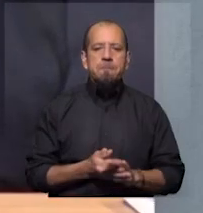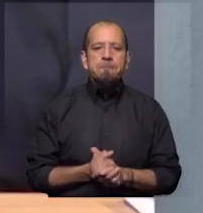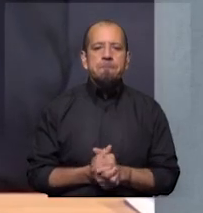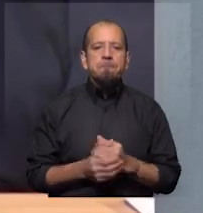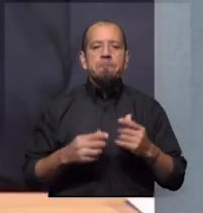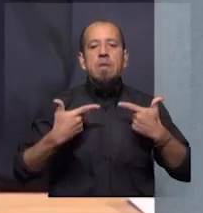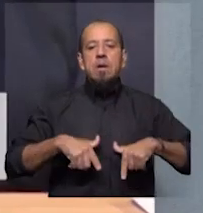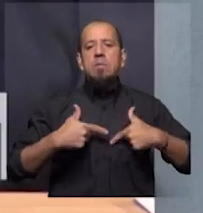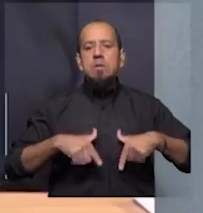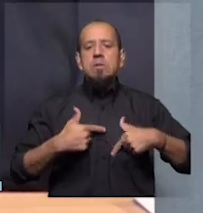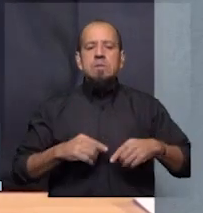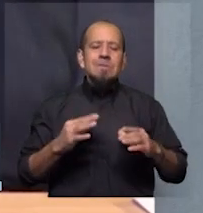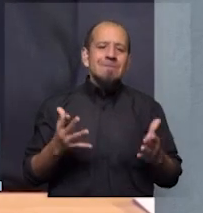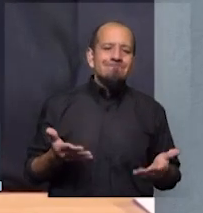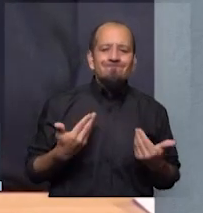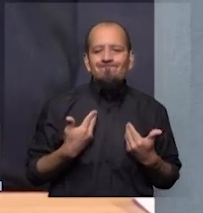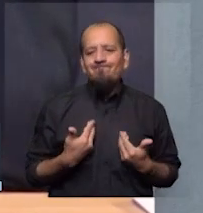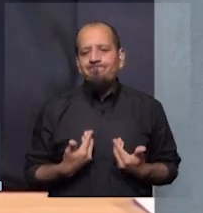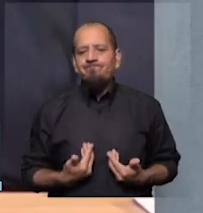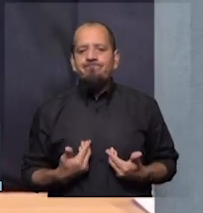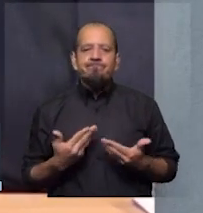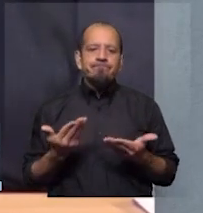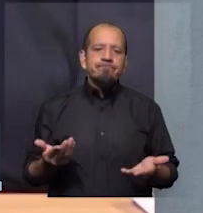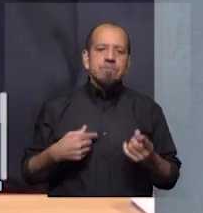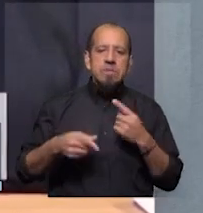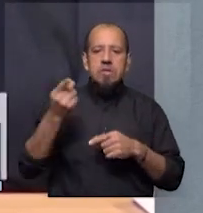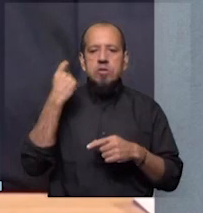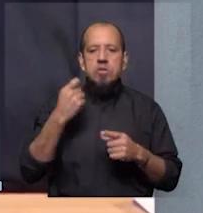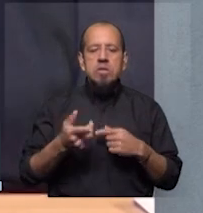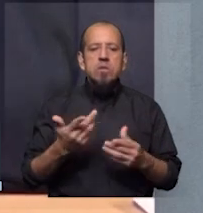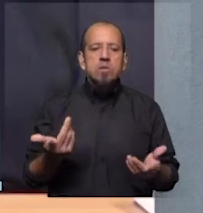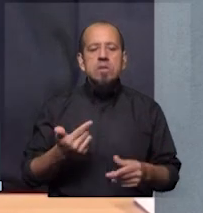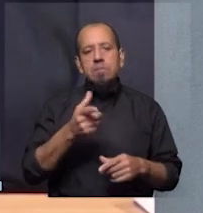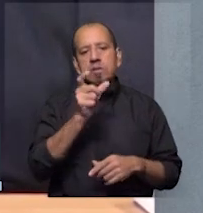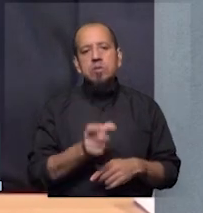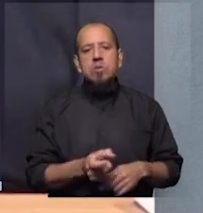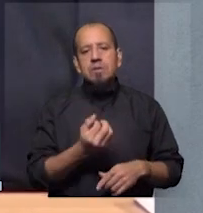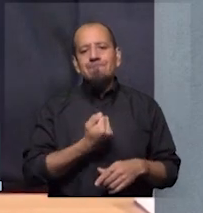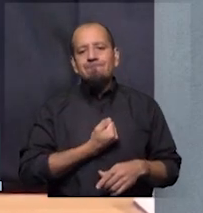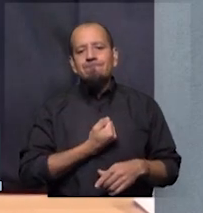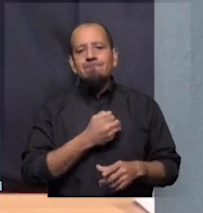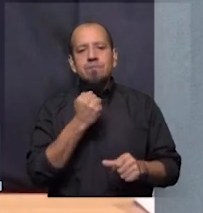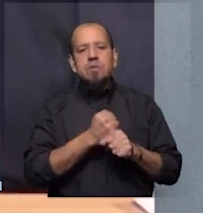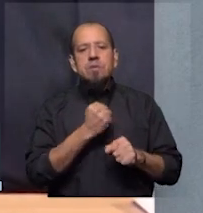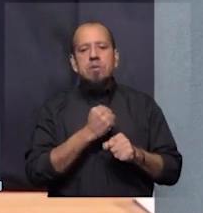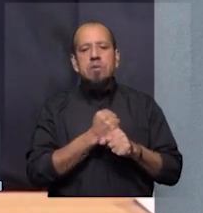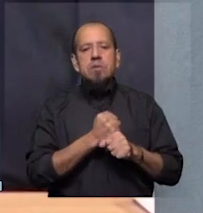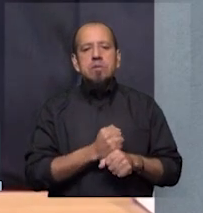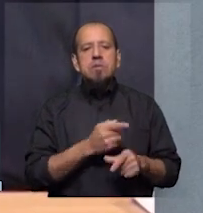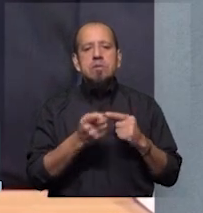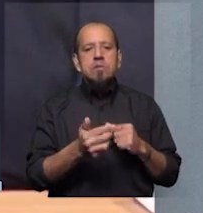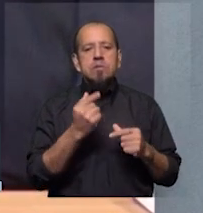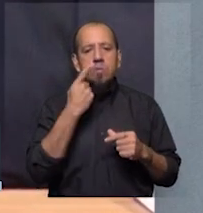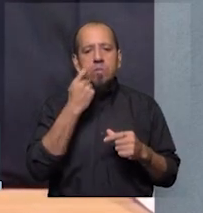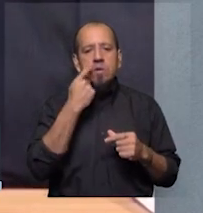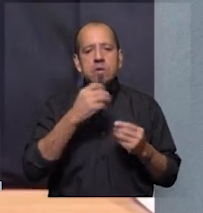está consternado con la situación que ha sucedido ayer con este homicidio de un trabajador de un buen padre